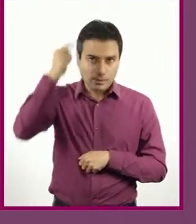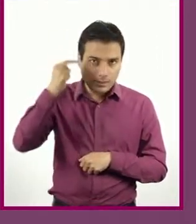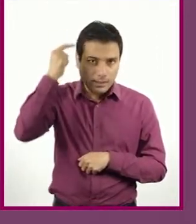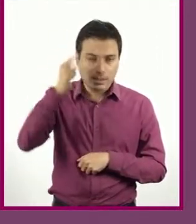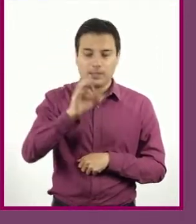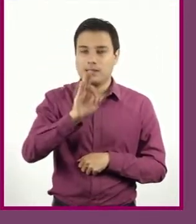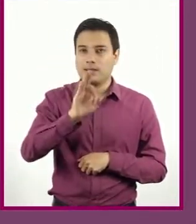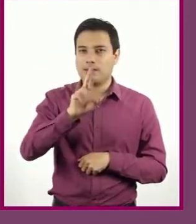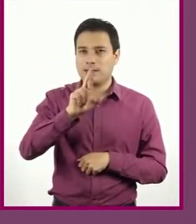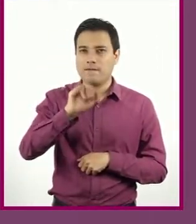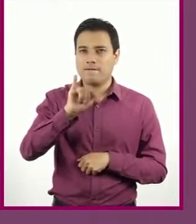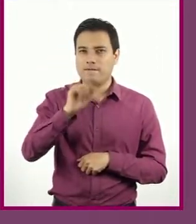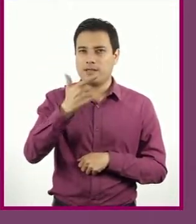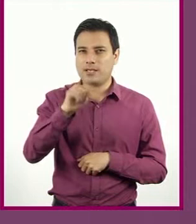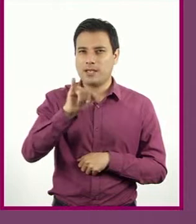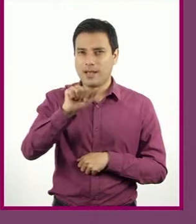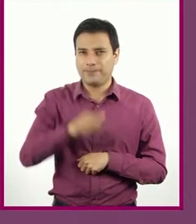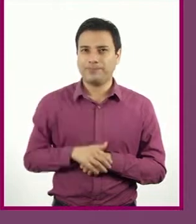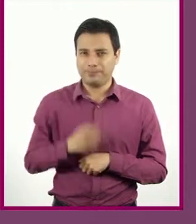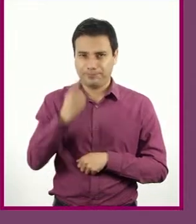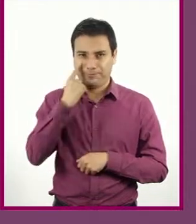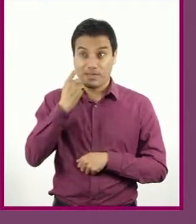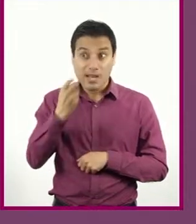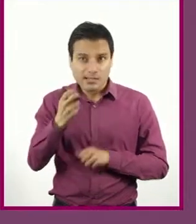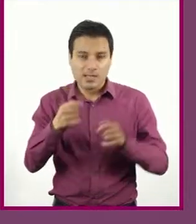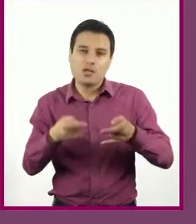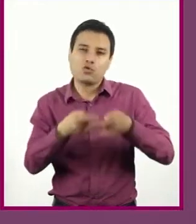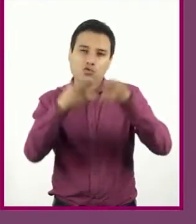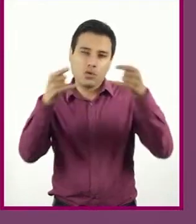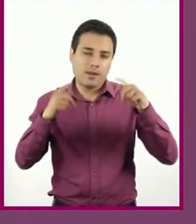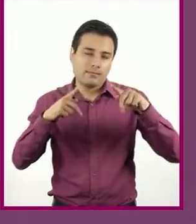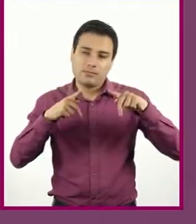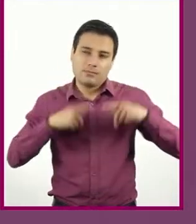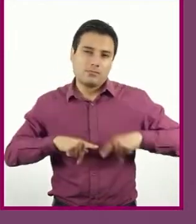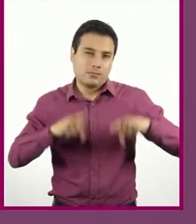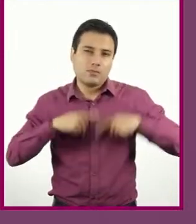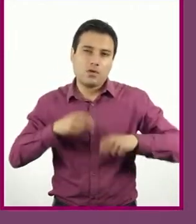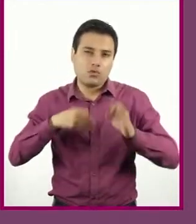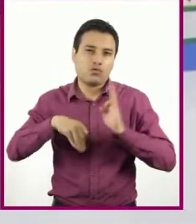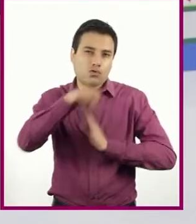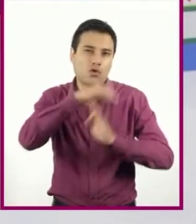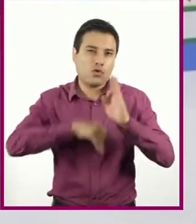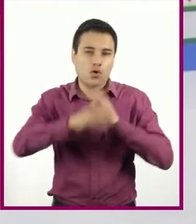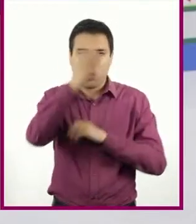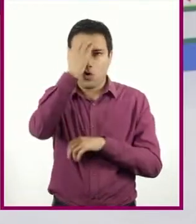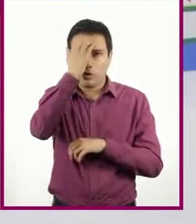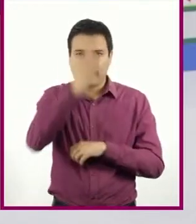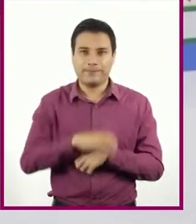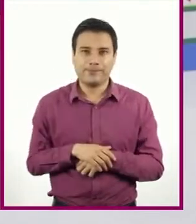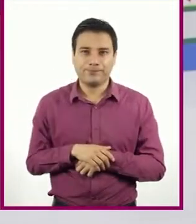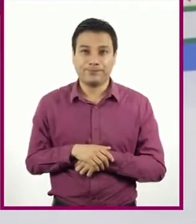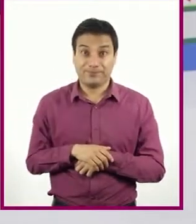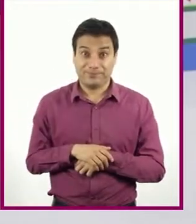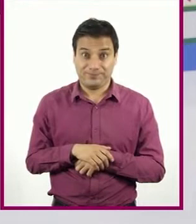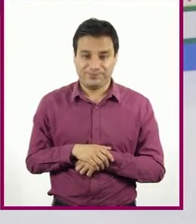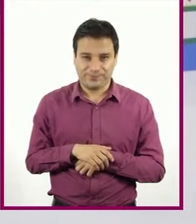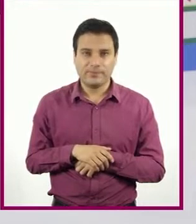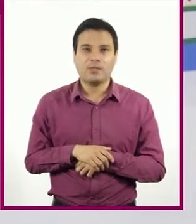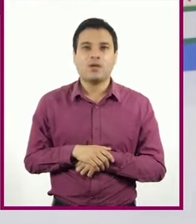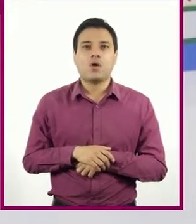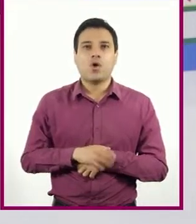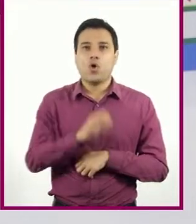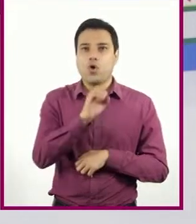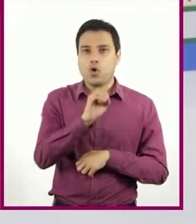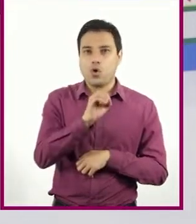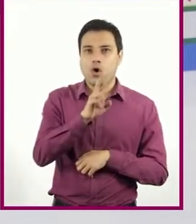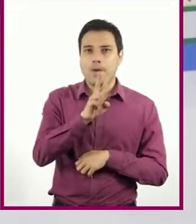personaje protagoniza uno de los mitos más conocidos de la antigüedad, que fue retomado por el poeta Ovidio en